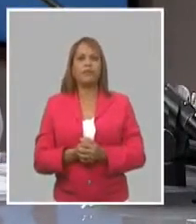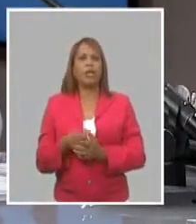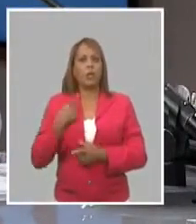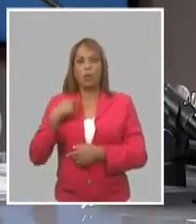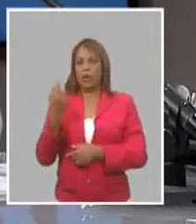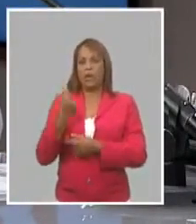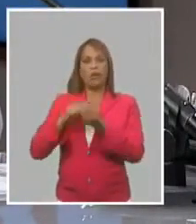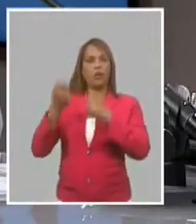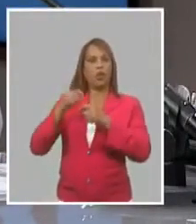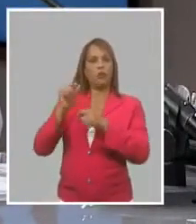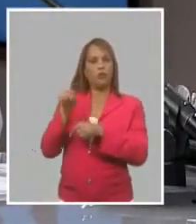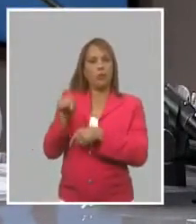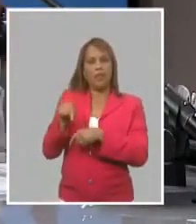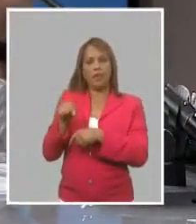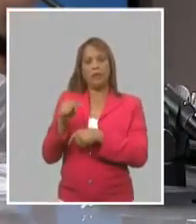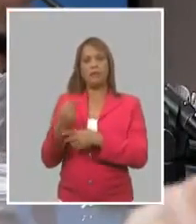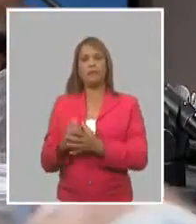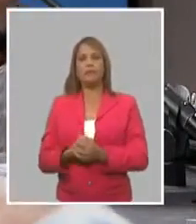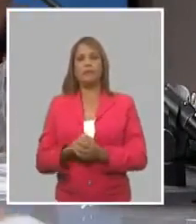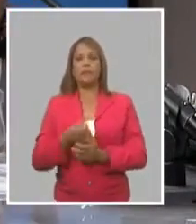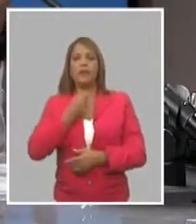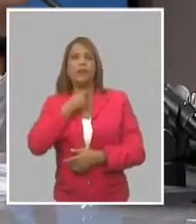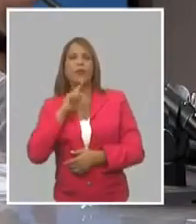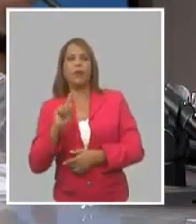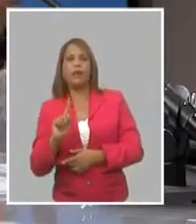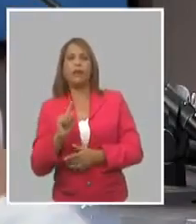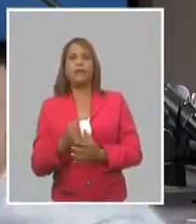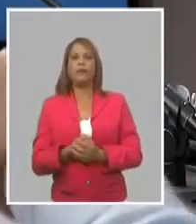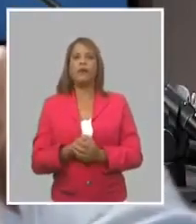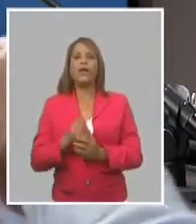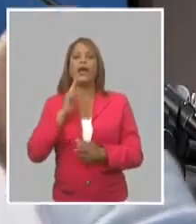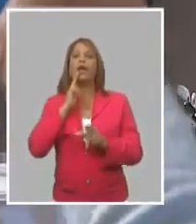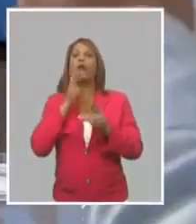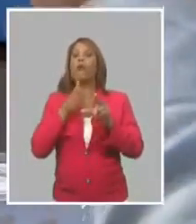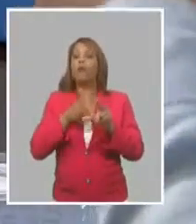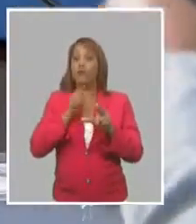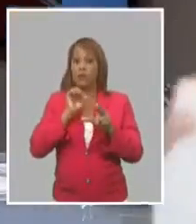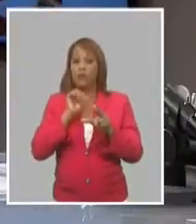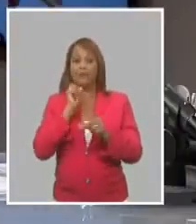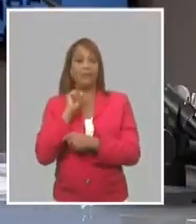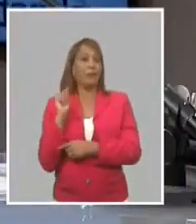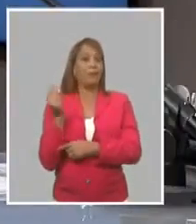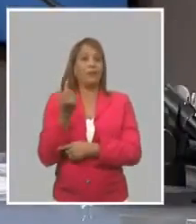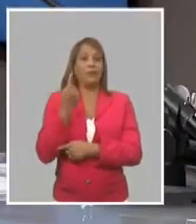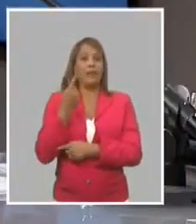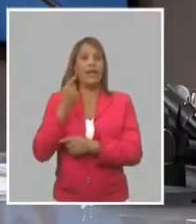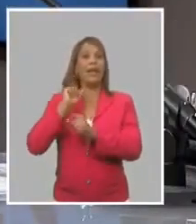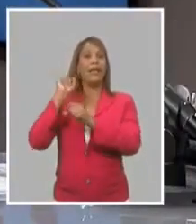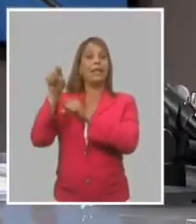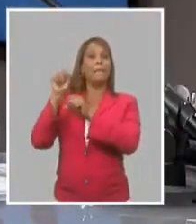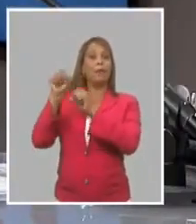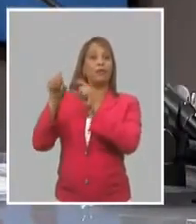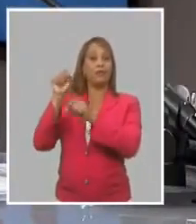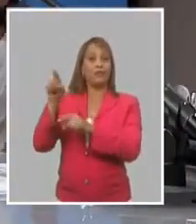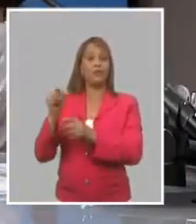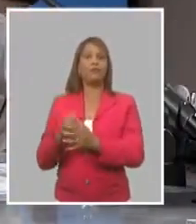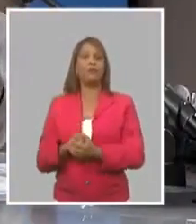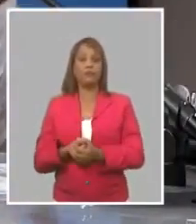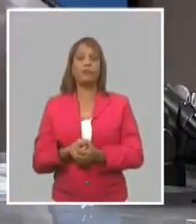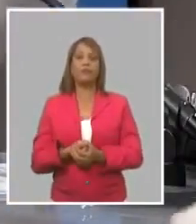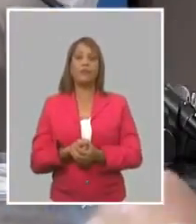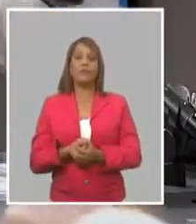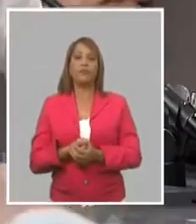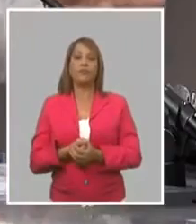economía. Por ejemplo, el consumo de combustible en Cuba en lo fundamental depende de la importación.